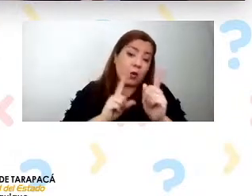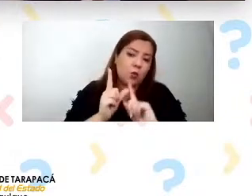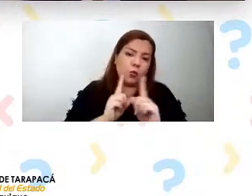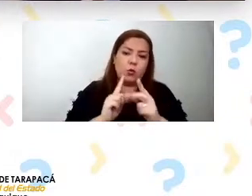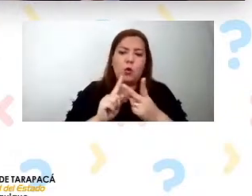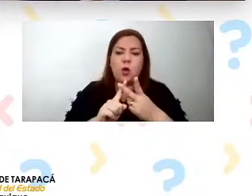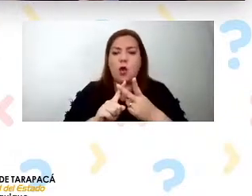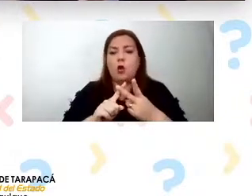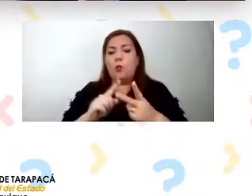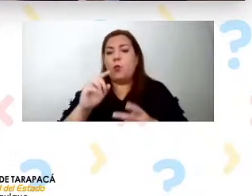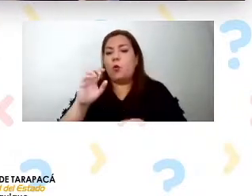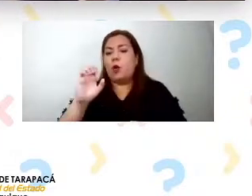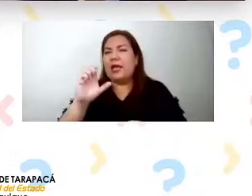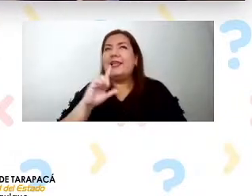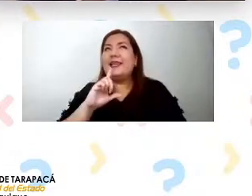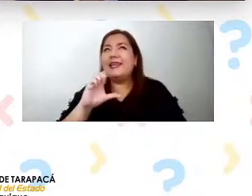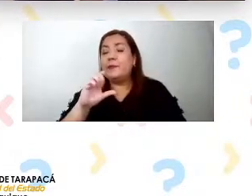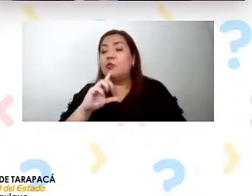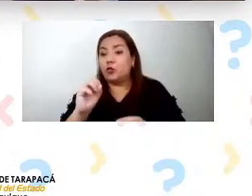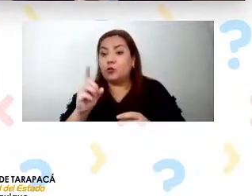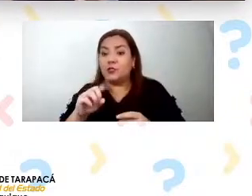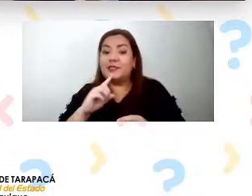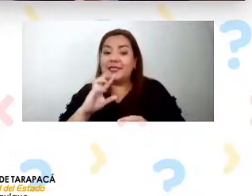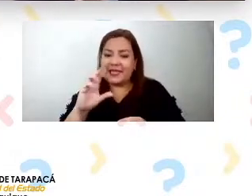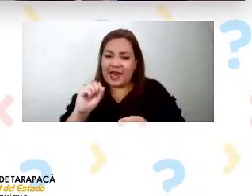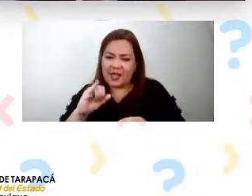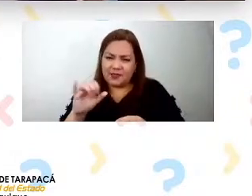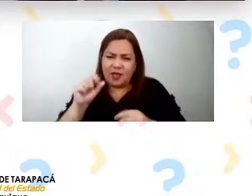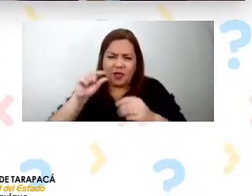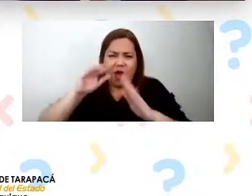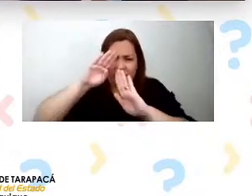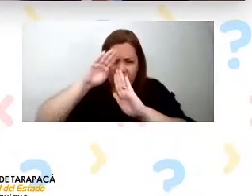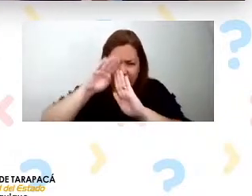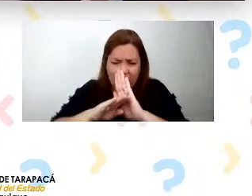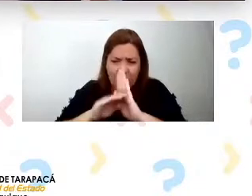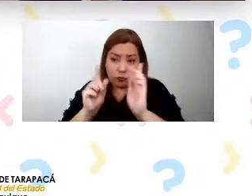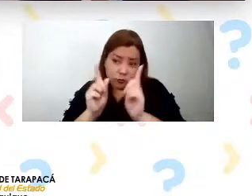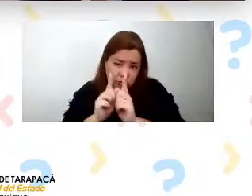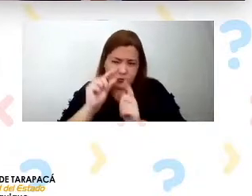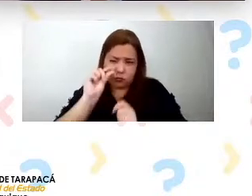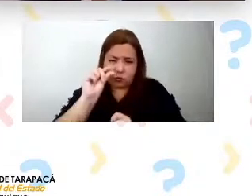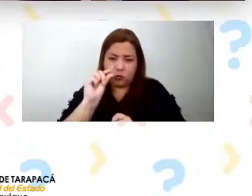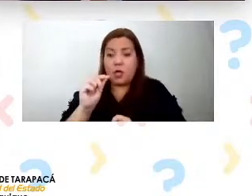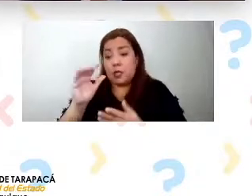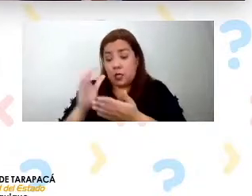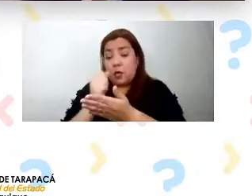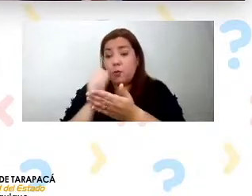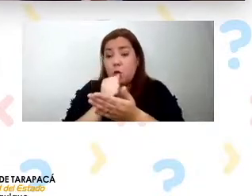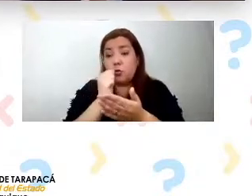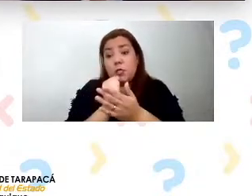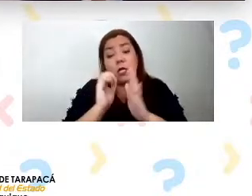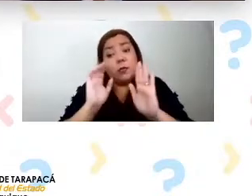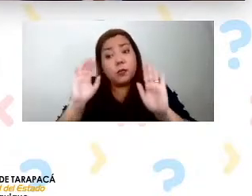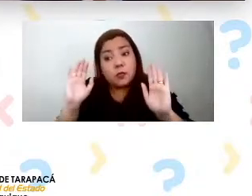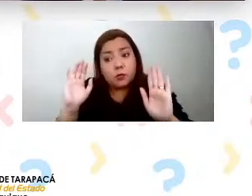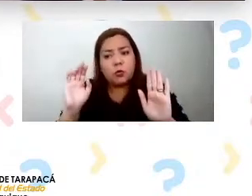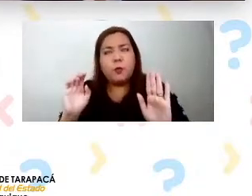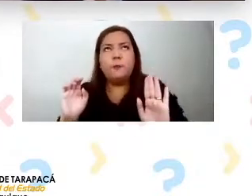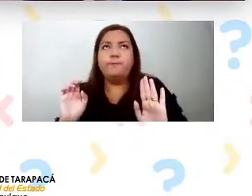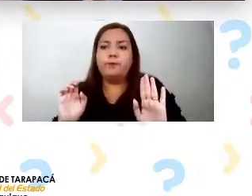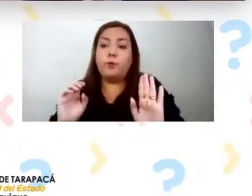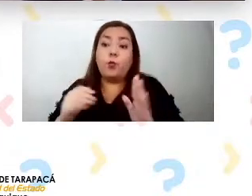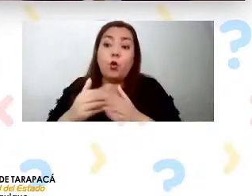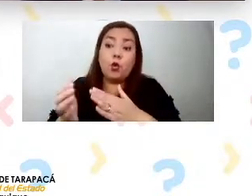elementos traza, que están a muy bajas concentraciones, y eso las vamos a encontrar dependiendo, ¿no es cierto?, por